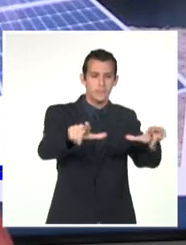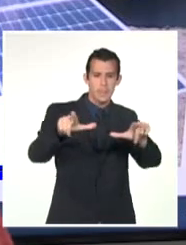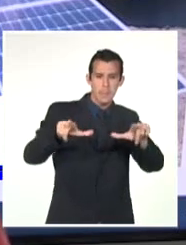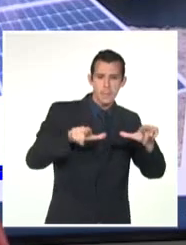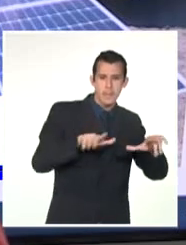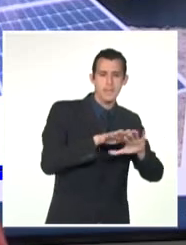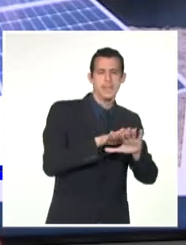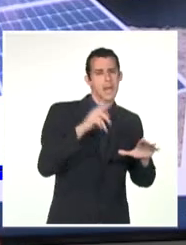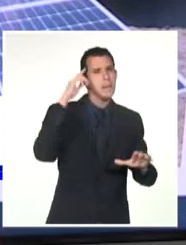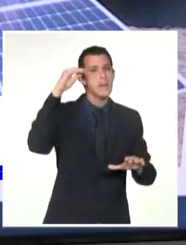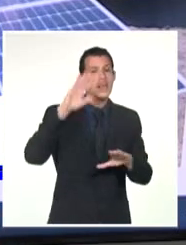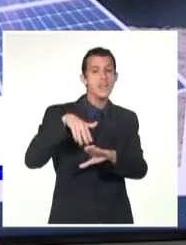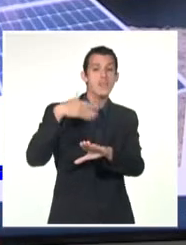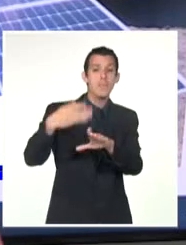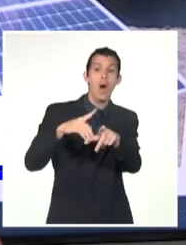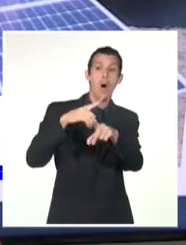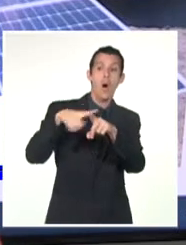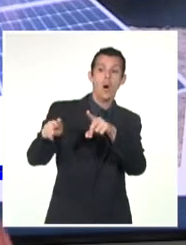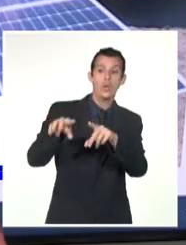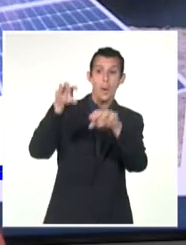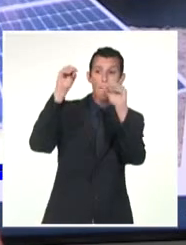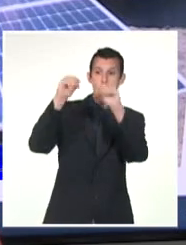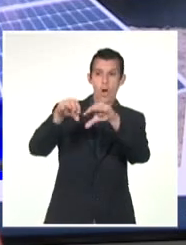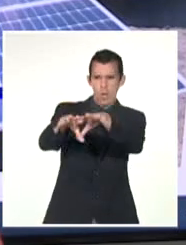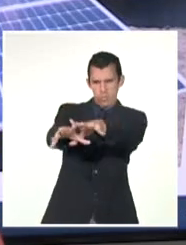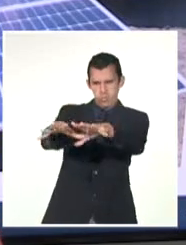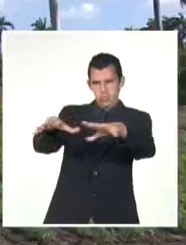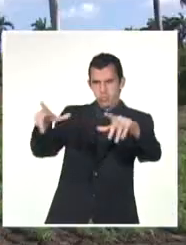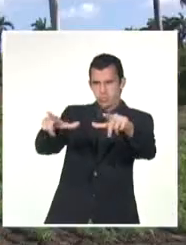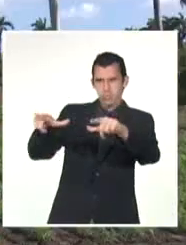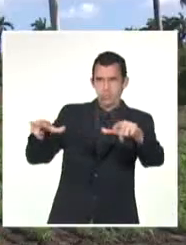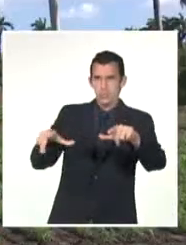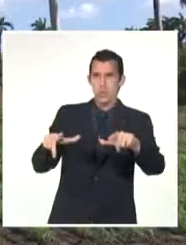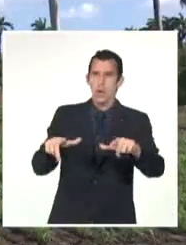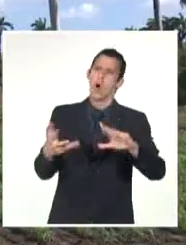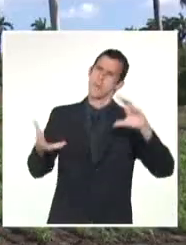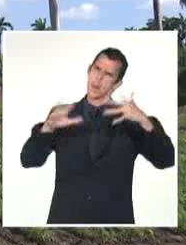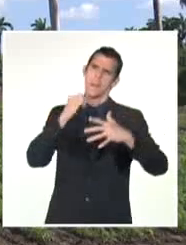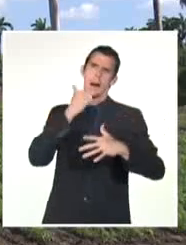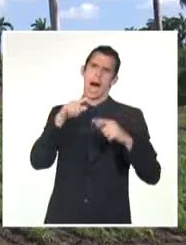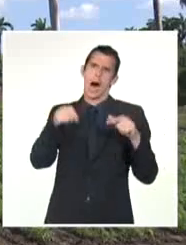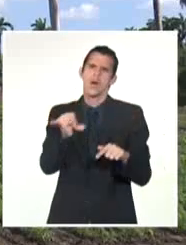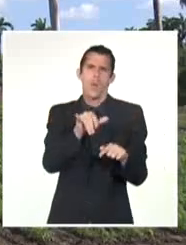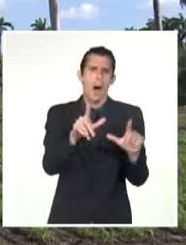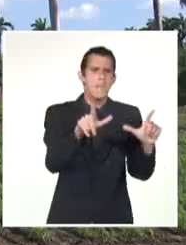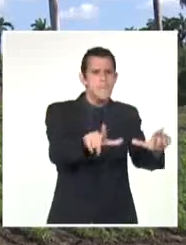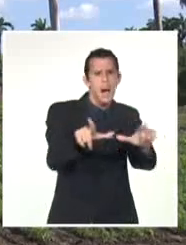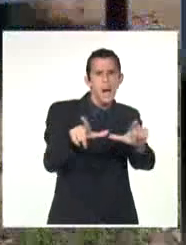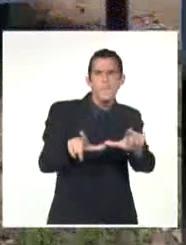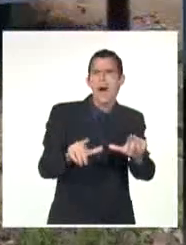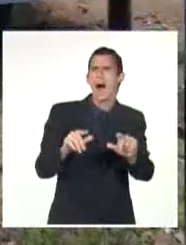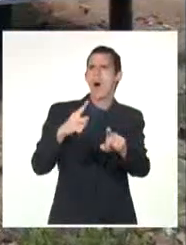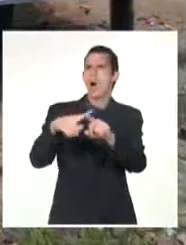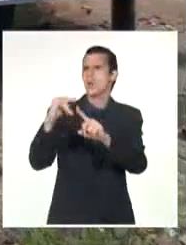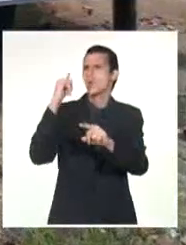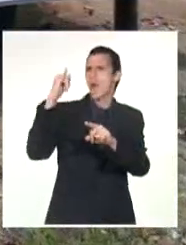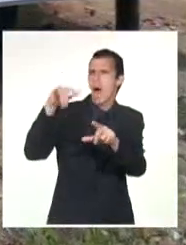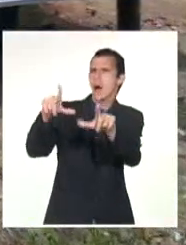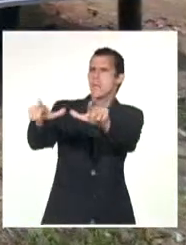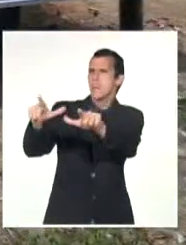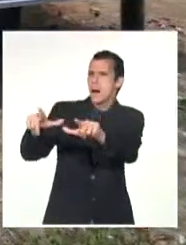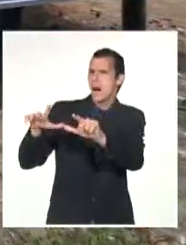10 kilowatts, sí eso sería uno de los handicaps, o sea, de las cosas más complicadas. Expertos señalan que la experiencia en más